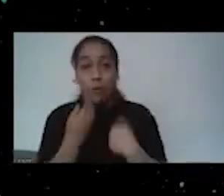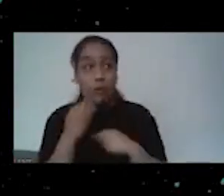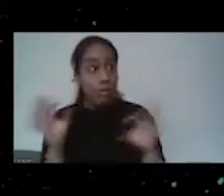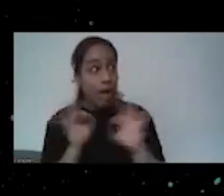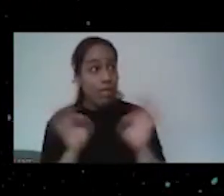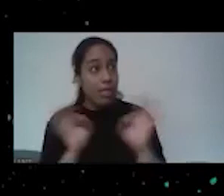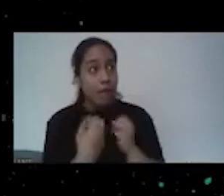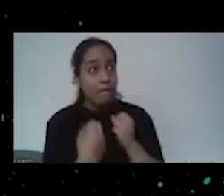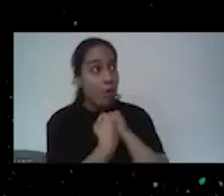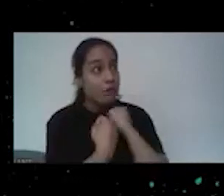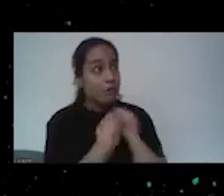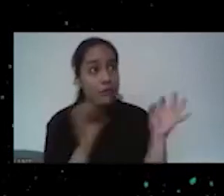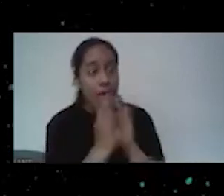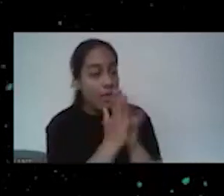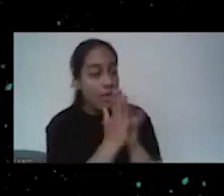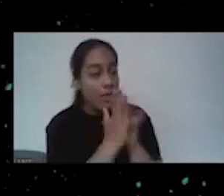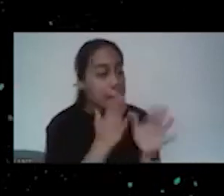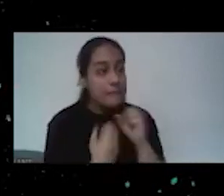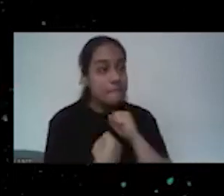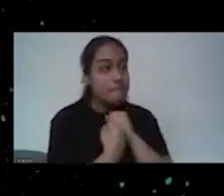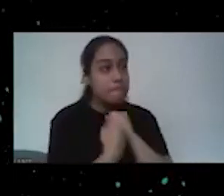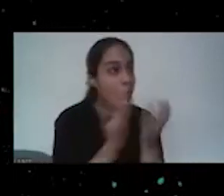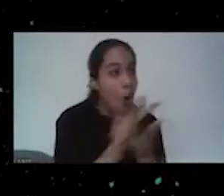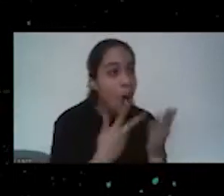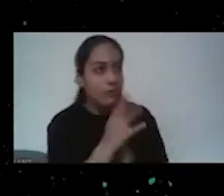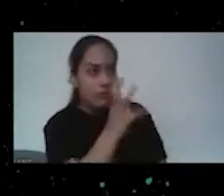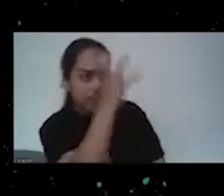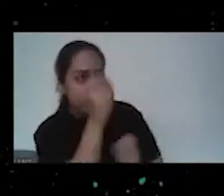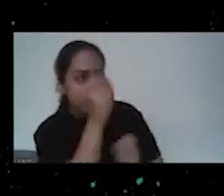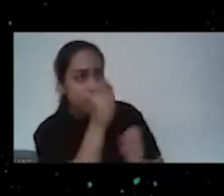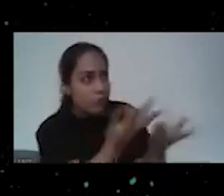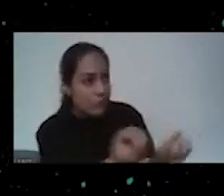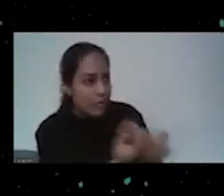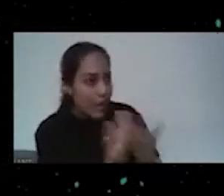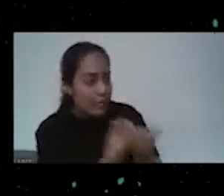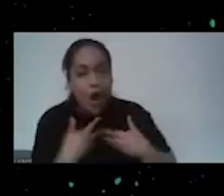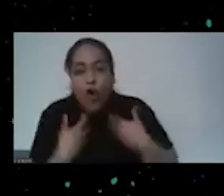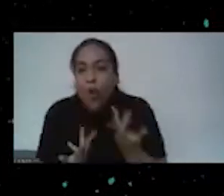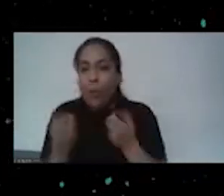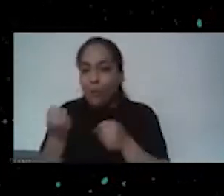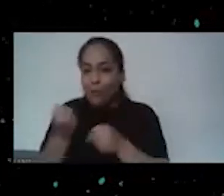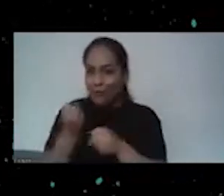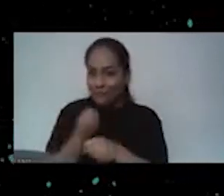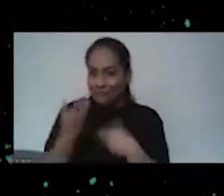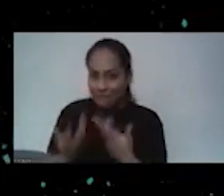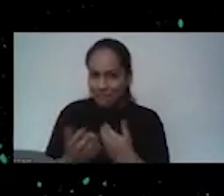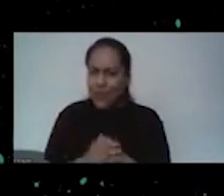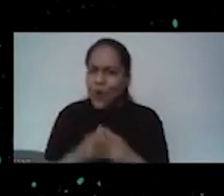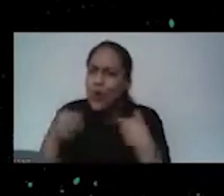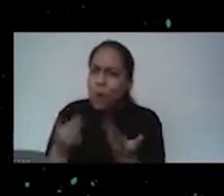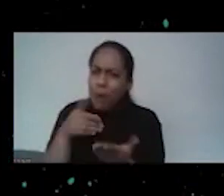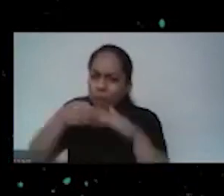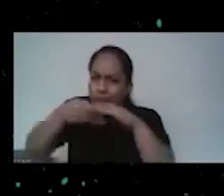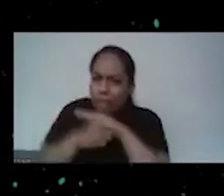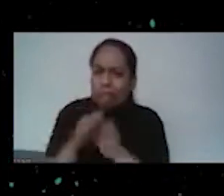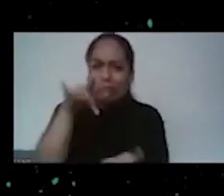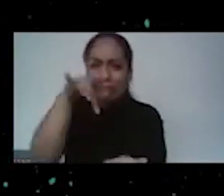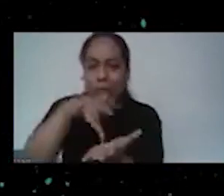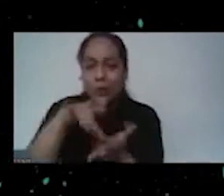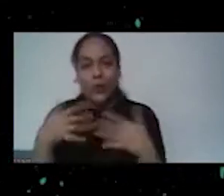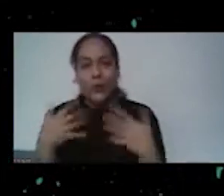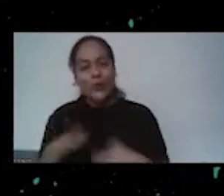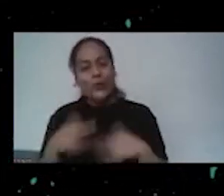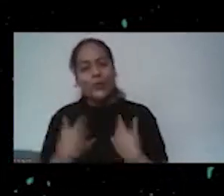la información y todo el saber que ellos me están dando. ¿Cómo llegar? Para mí siempre ha sido